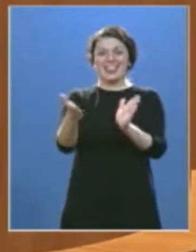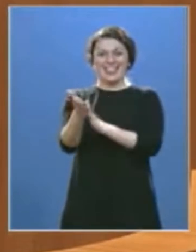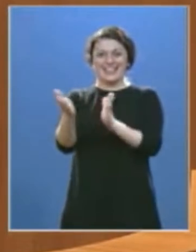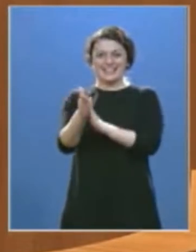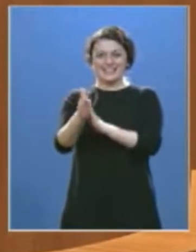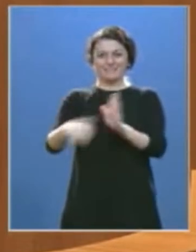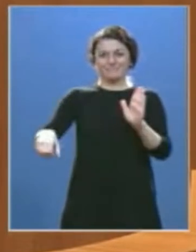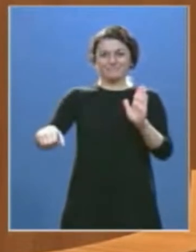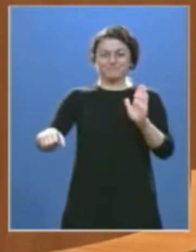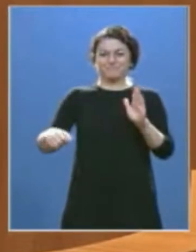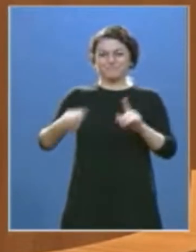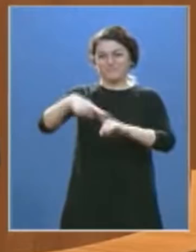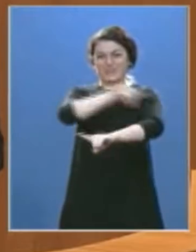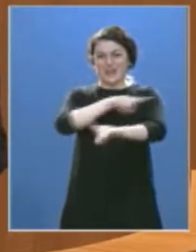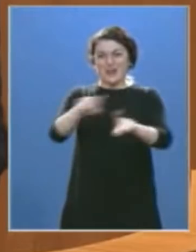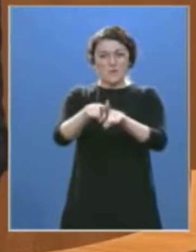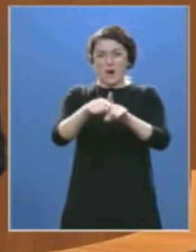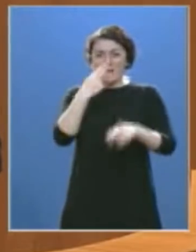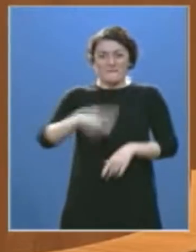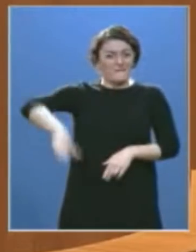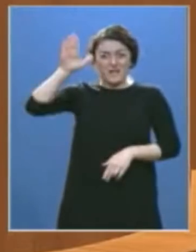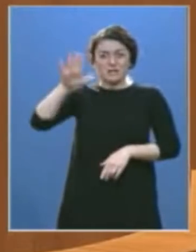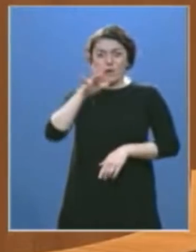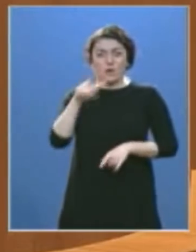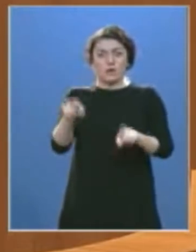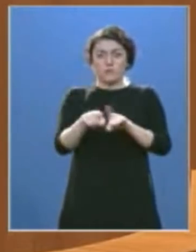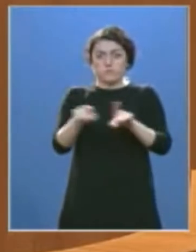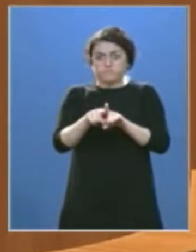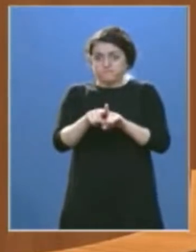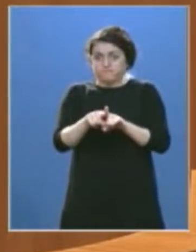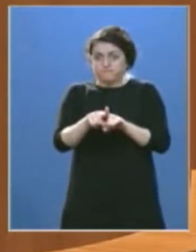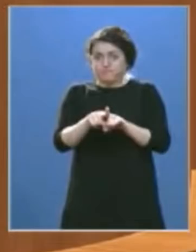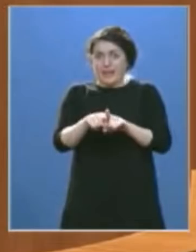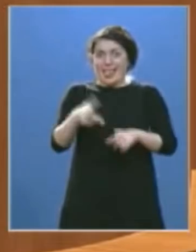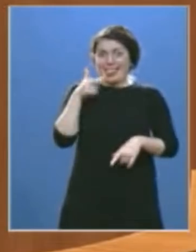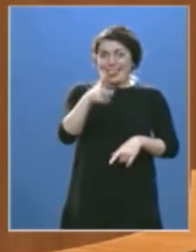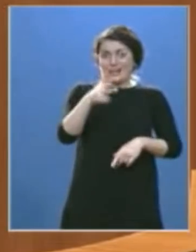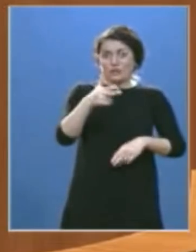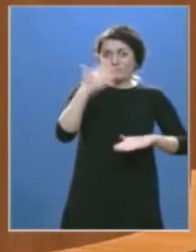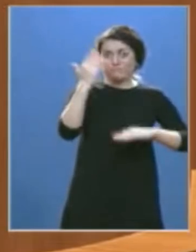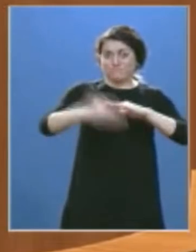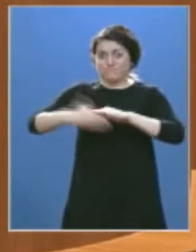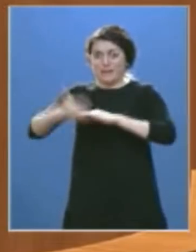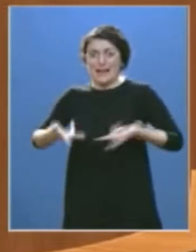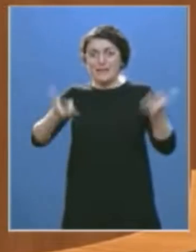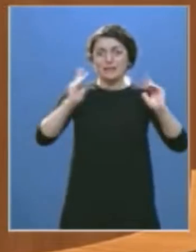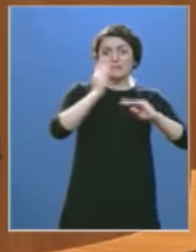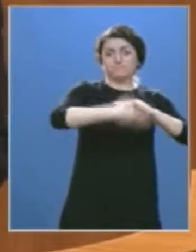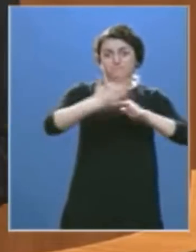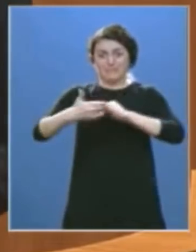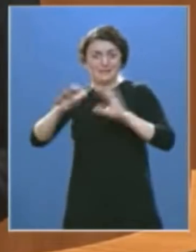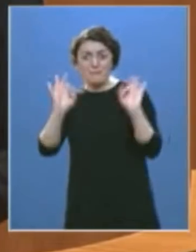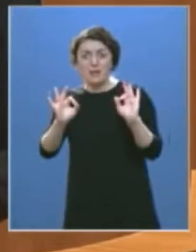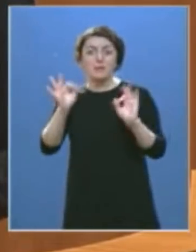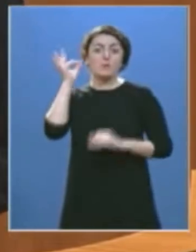fascismo, con a tragedia que se vai implicar en forma de lacerantes recortes de direitos e libertades, moi especialmente de moxeres,